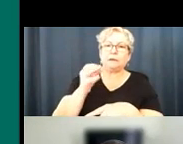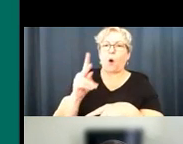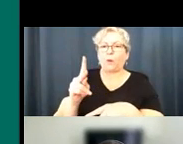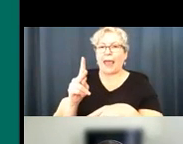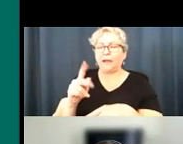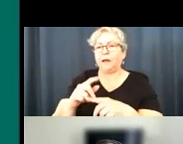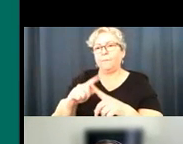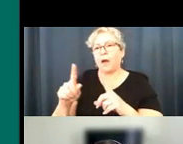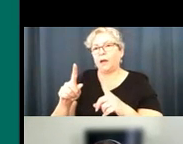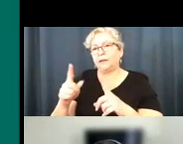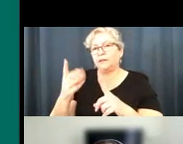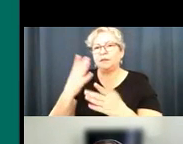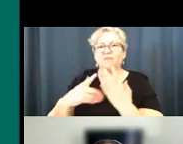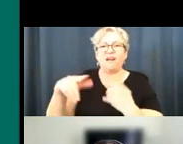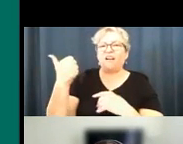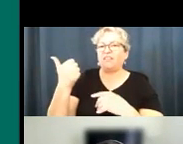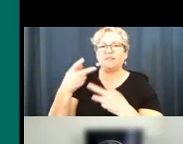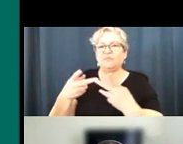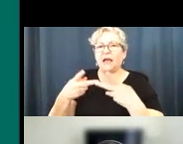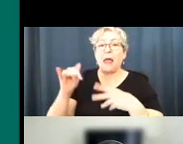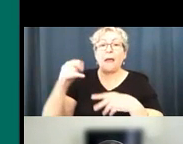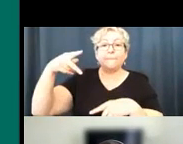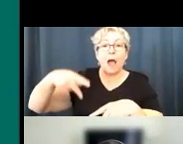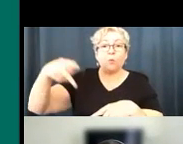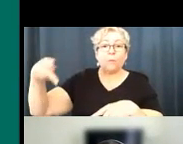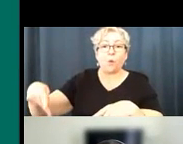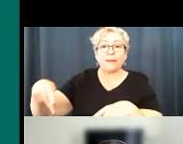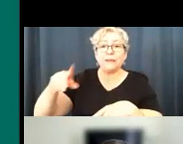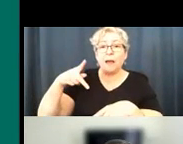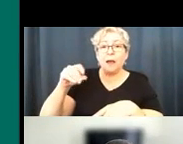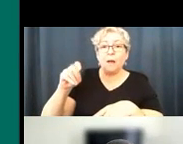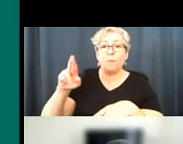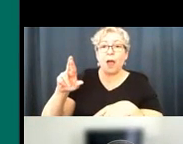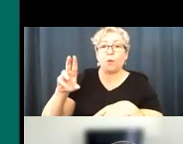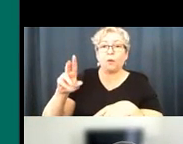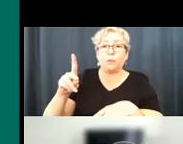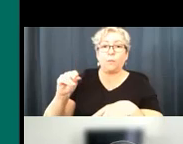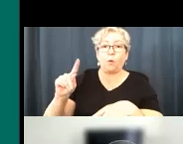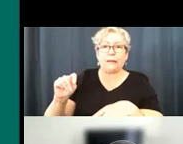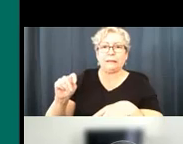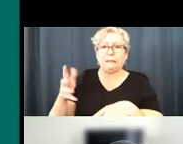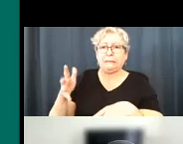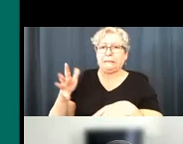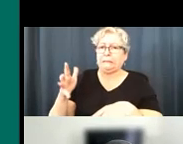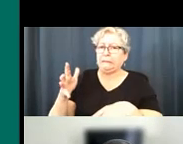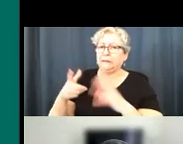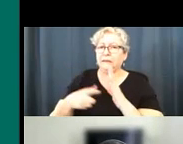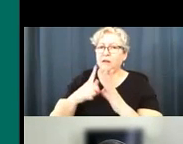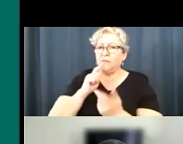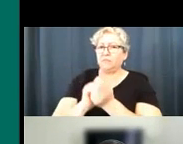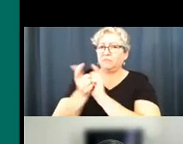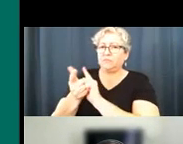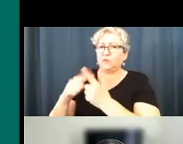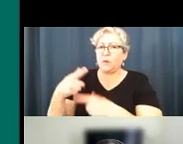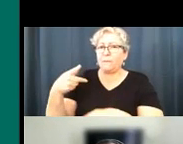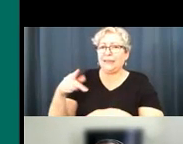buscando de alguno de los otros recursos, como por ejemplo de PowerPoint, a veces es un poco inconsistente,